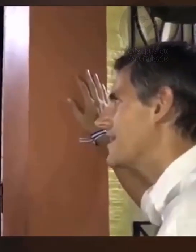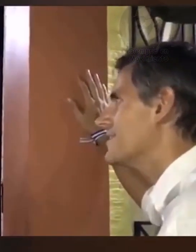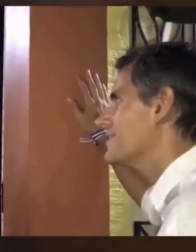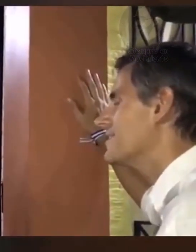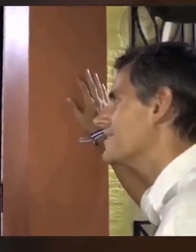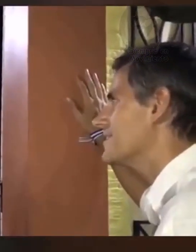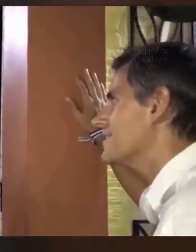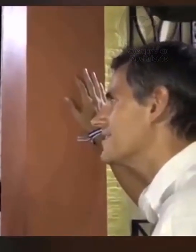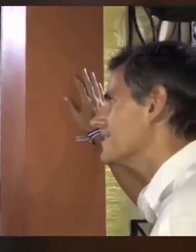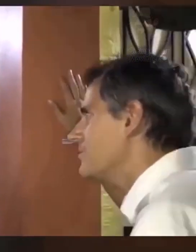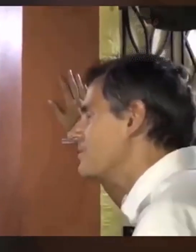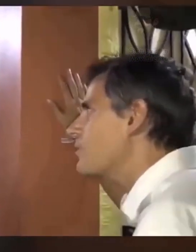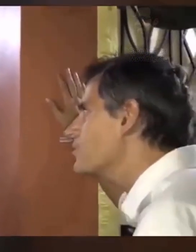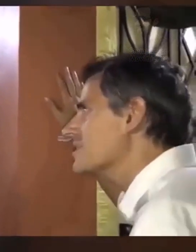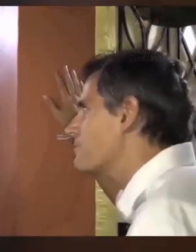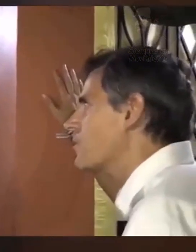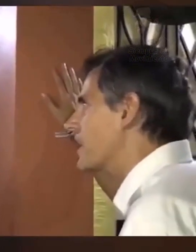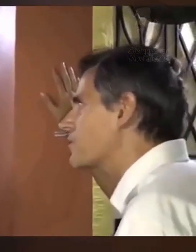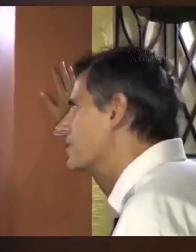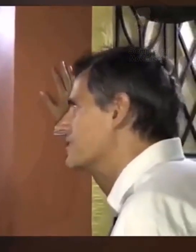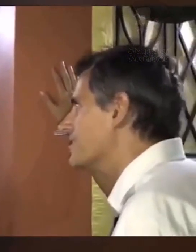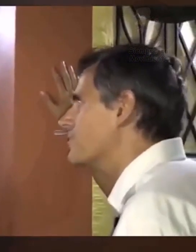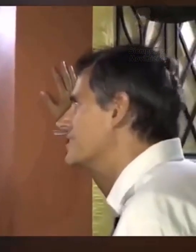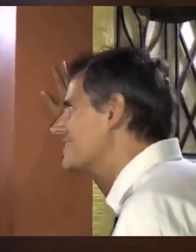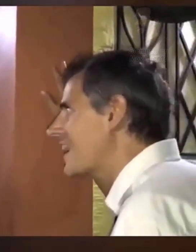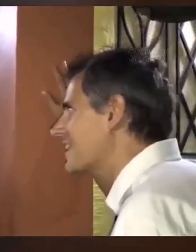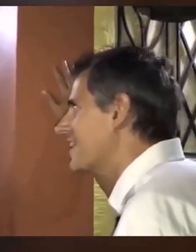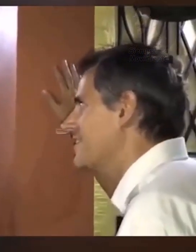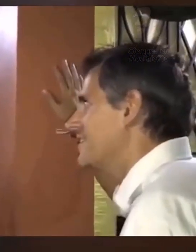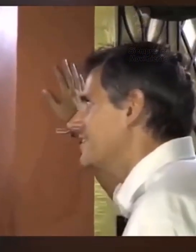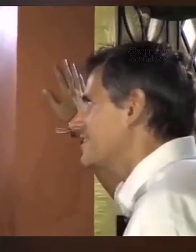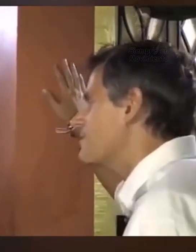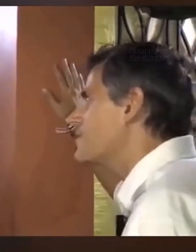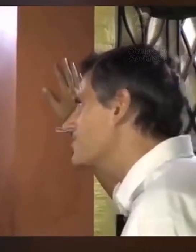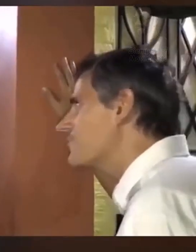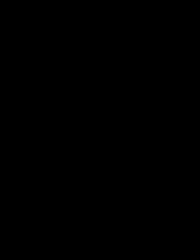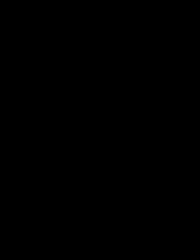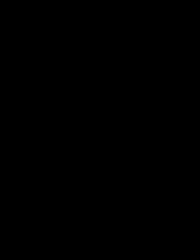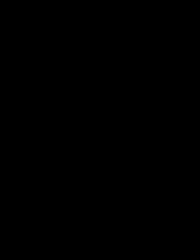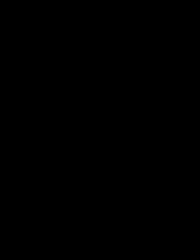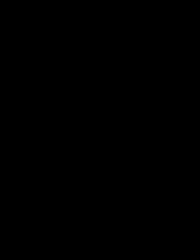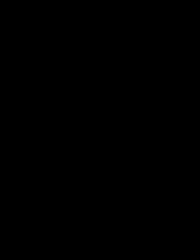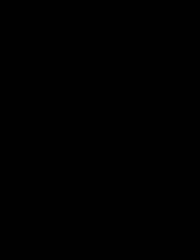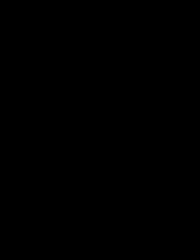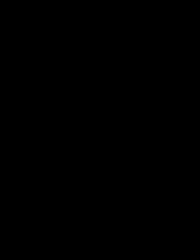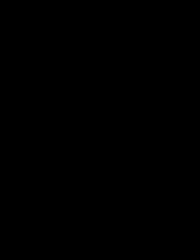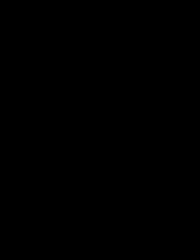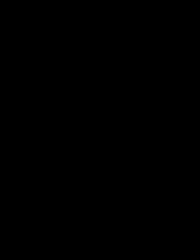ni mierda, ni un cinco. Mira qué triste. Pero se nos el paro, hombre, chele. Votás por nosotros, hombre.